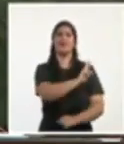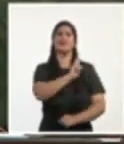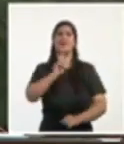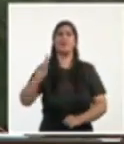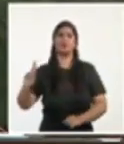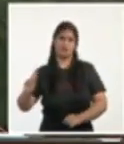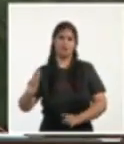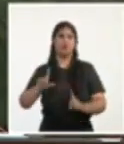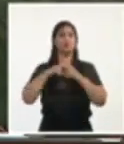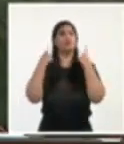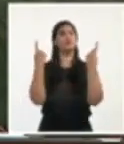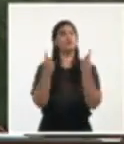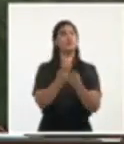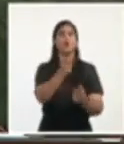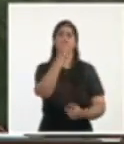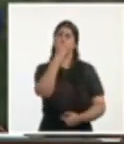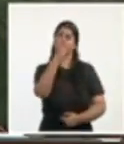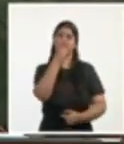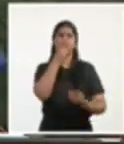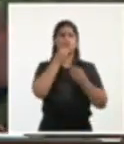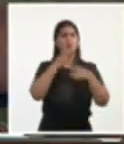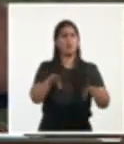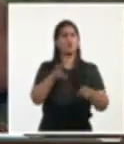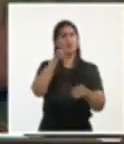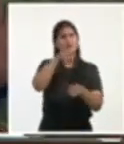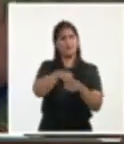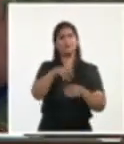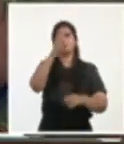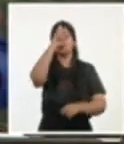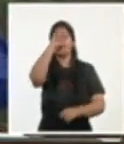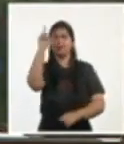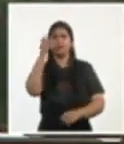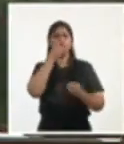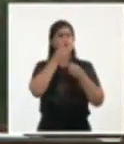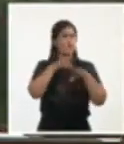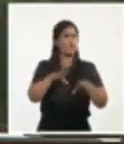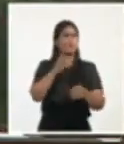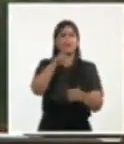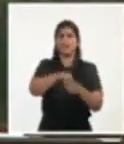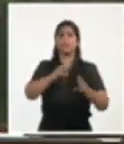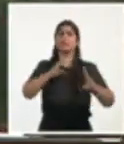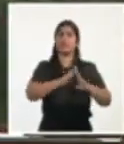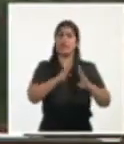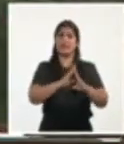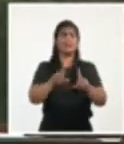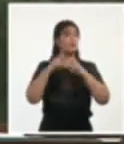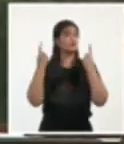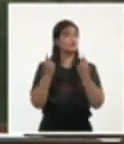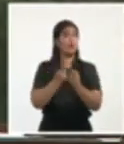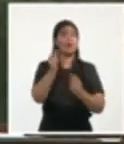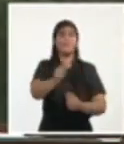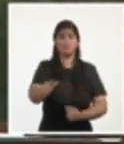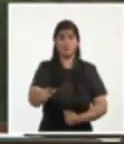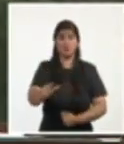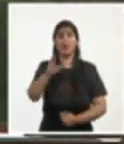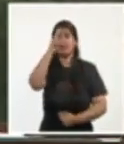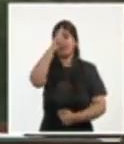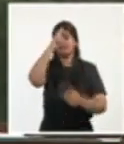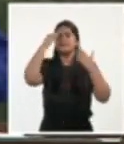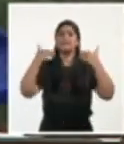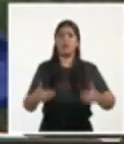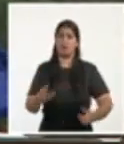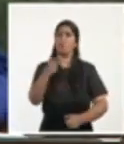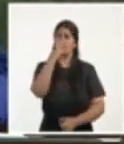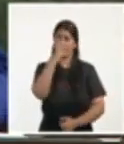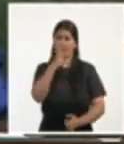Pero hay un grupo de complejidades, y a esto se suma más centros, lo que hablamos ahorita con el tema eléctrico. Más centros, más lugares a proteger, menos